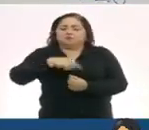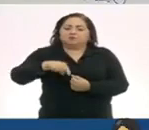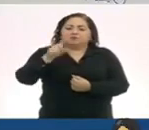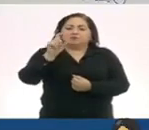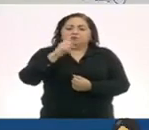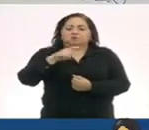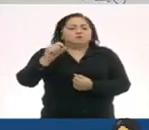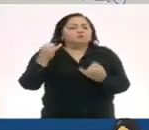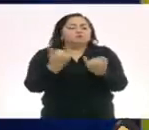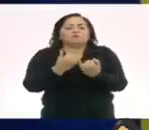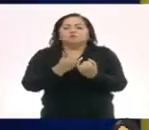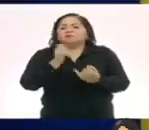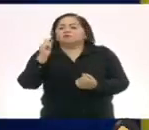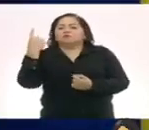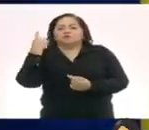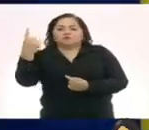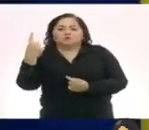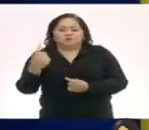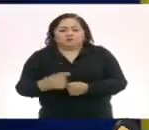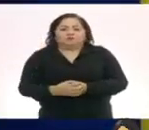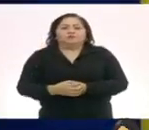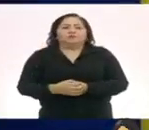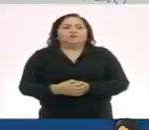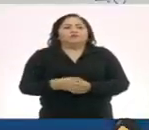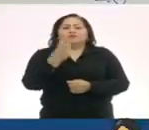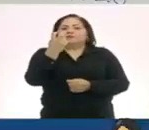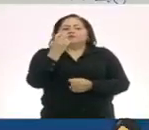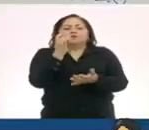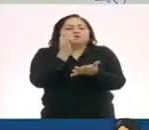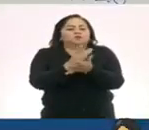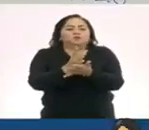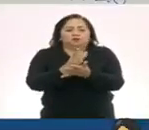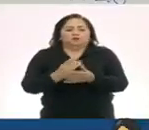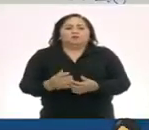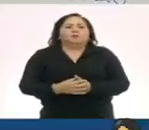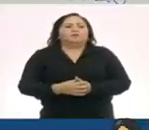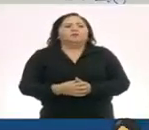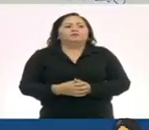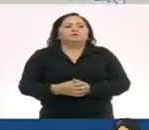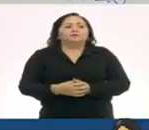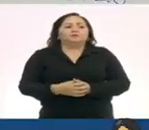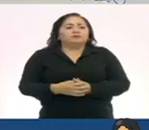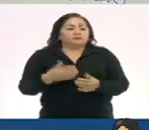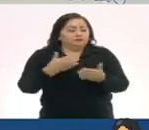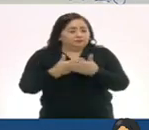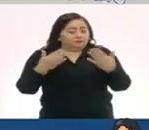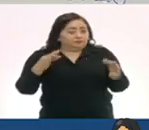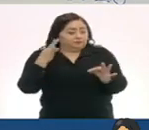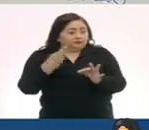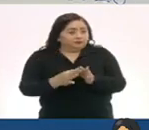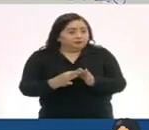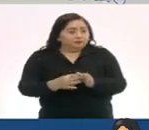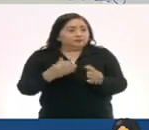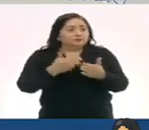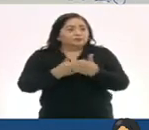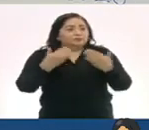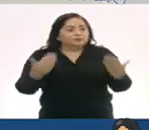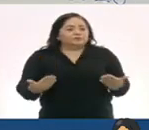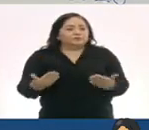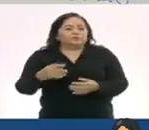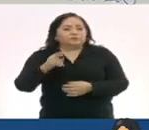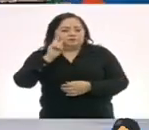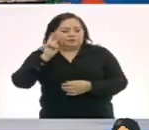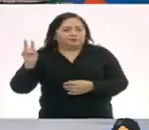120/120 va a ser igual a un entero. Entonces, esa sería la única condición. Ok. Ahora sí, listos. Vámonos con nuestro